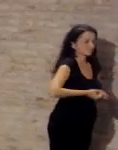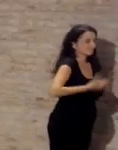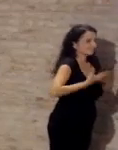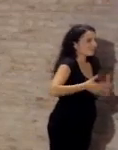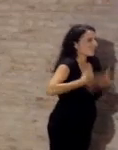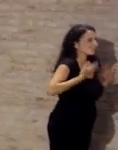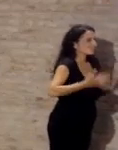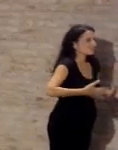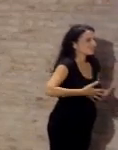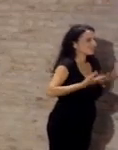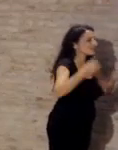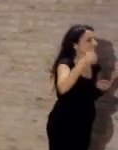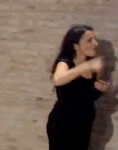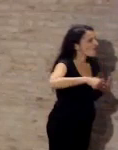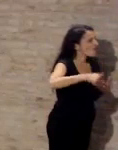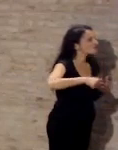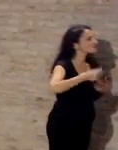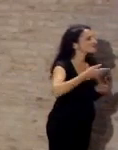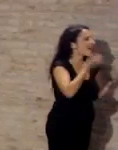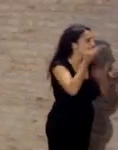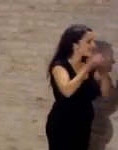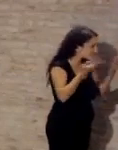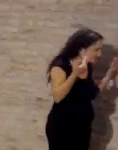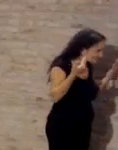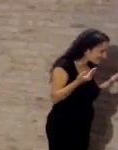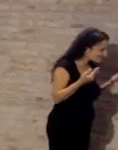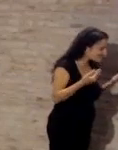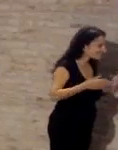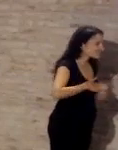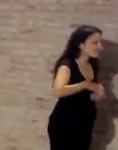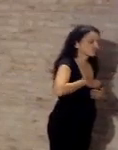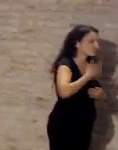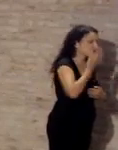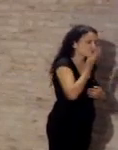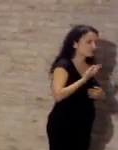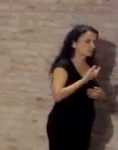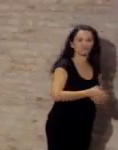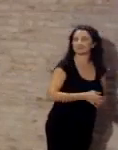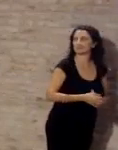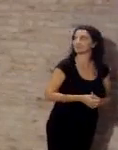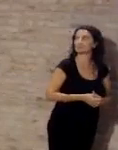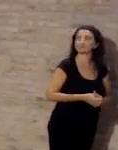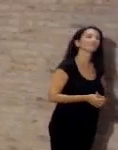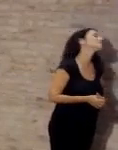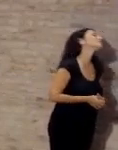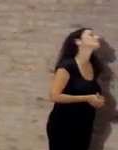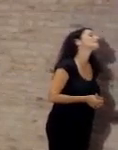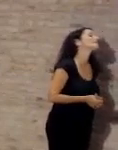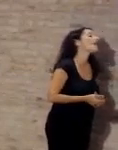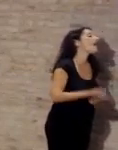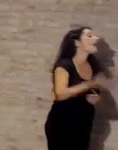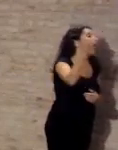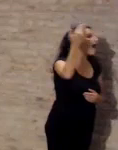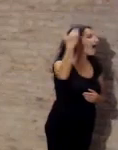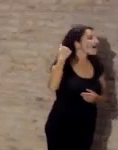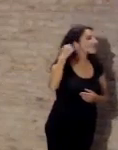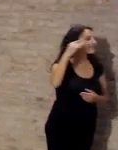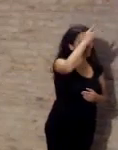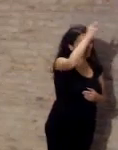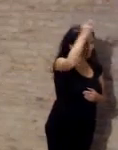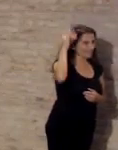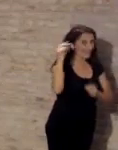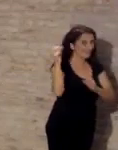formar parte de esta mesa un placer realmente y bueno como como lo estaba diciendo da